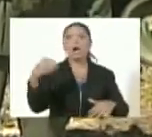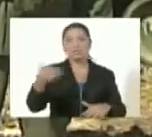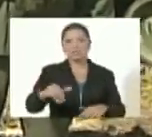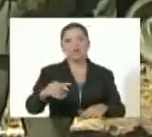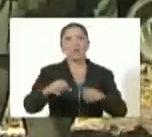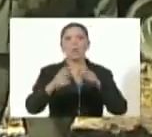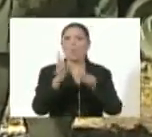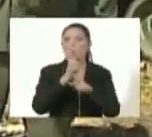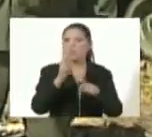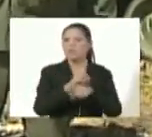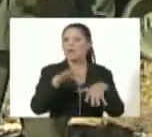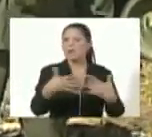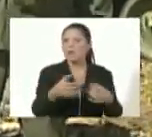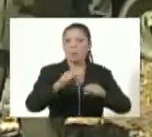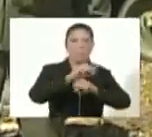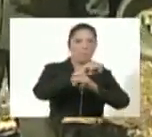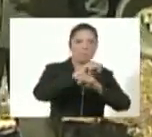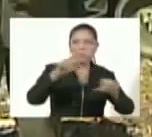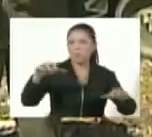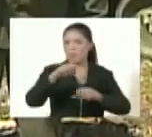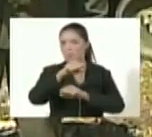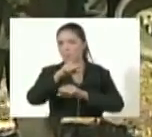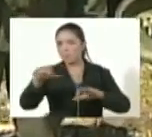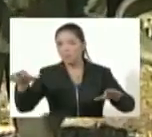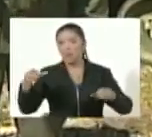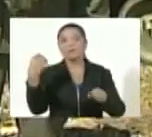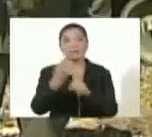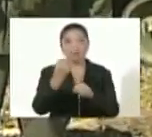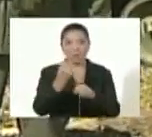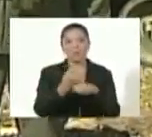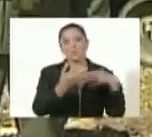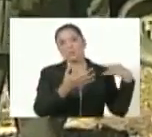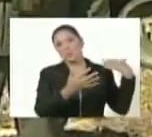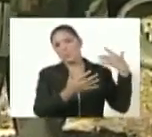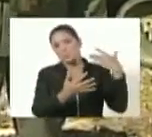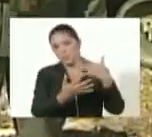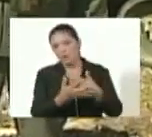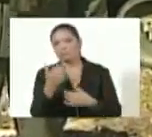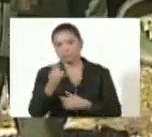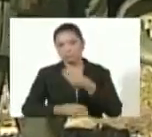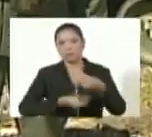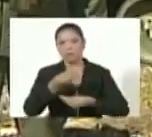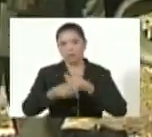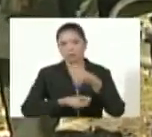explosivos. Todas esas tareas se han venido realizando a lo largo del tiempo.